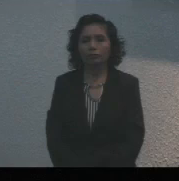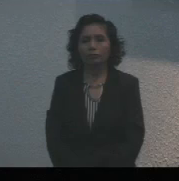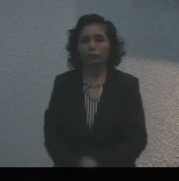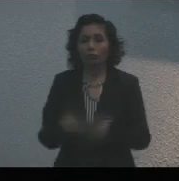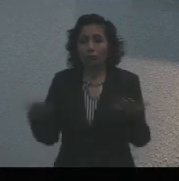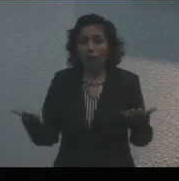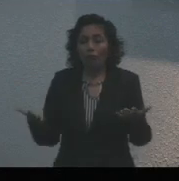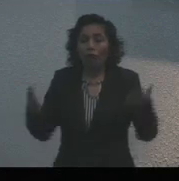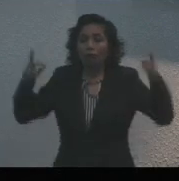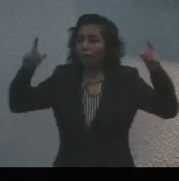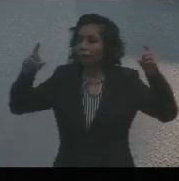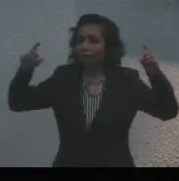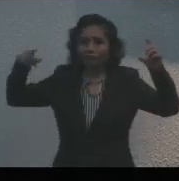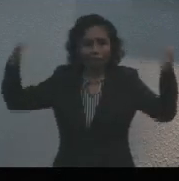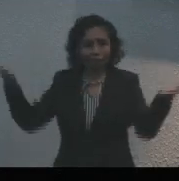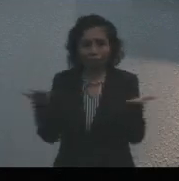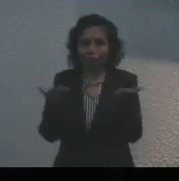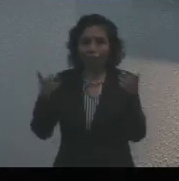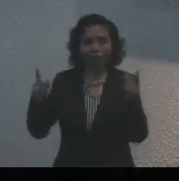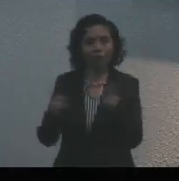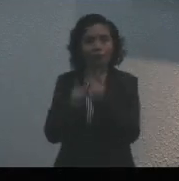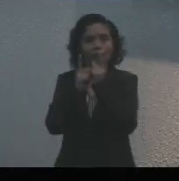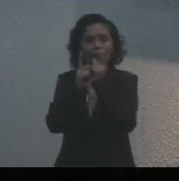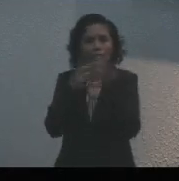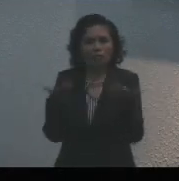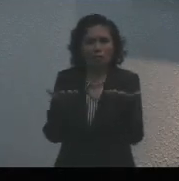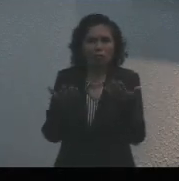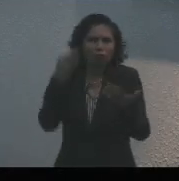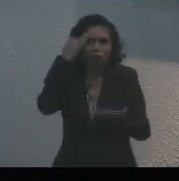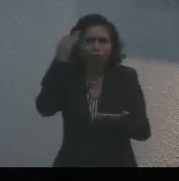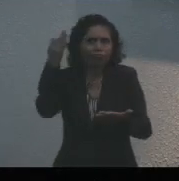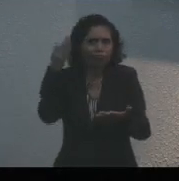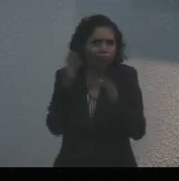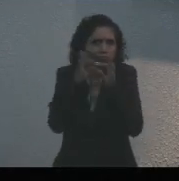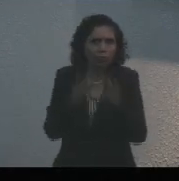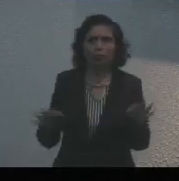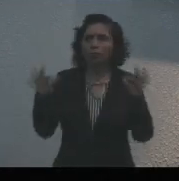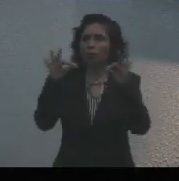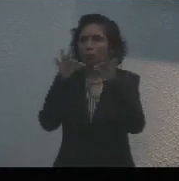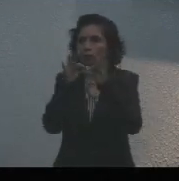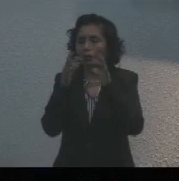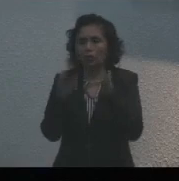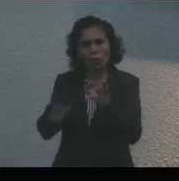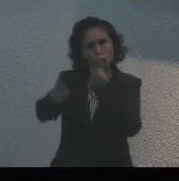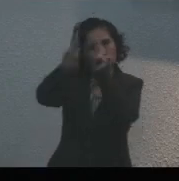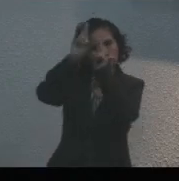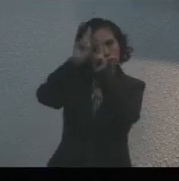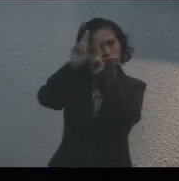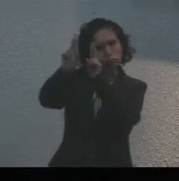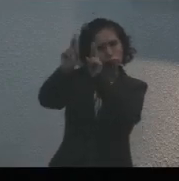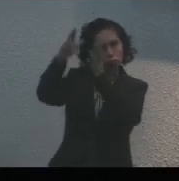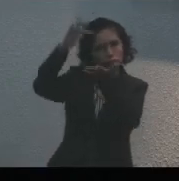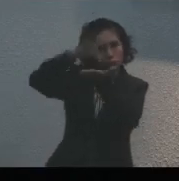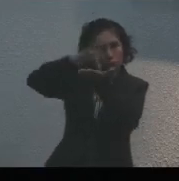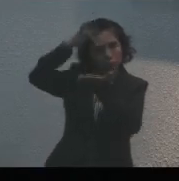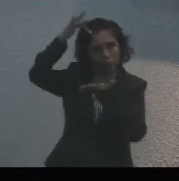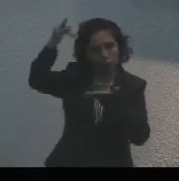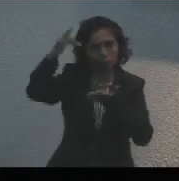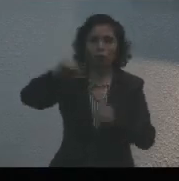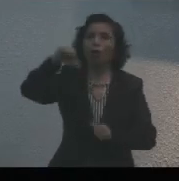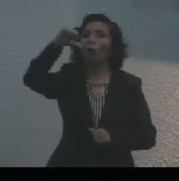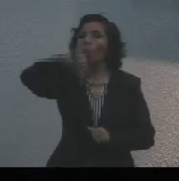Nos encontramos aquí en un momento significativo, un acto de profundo reconocimiento y gratitud.